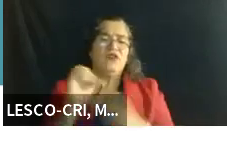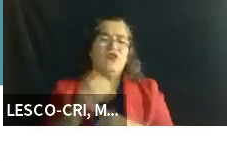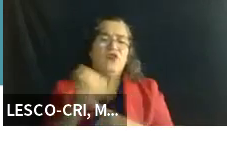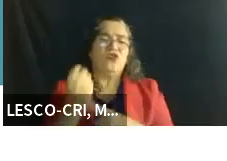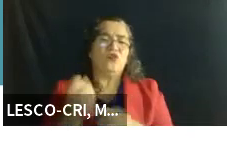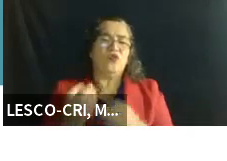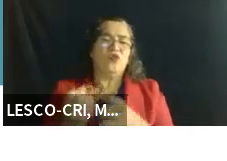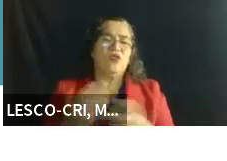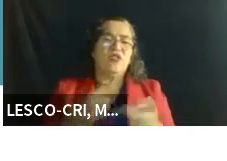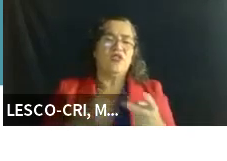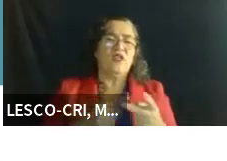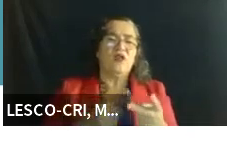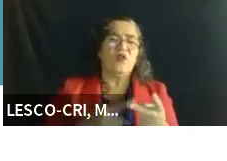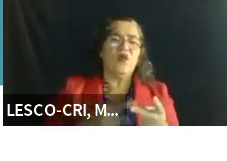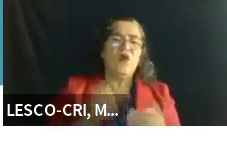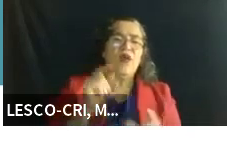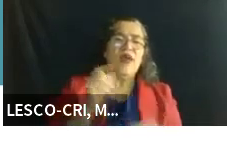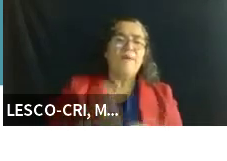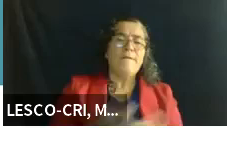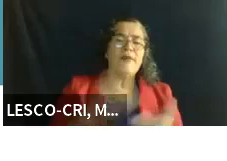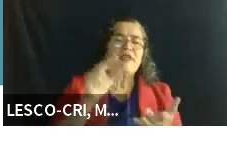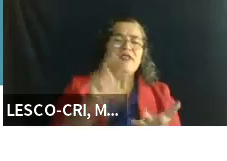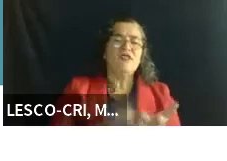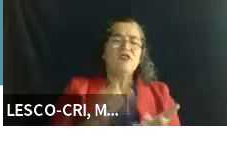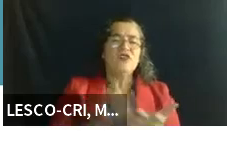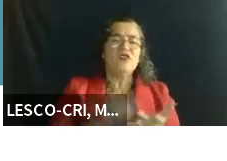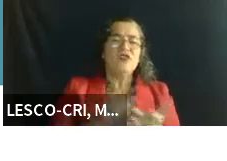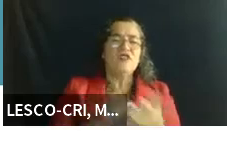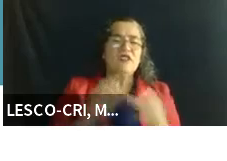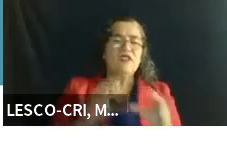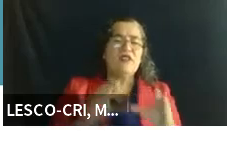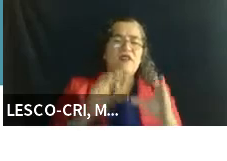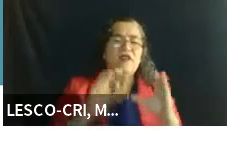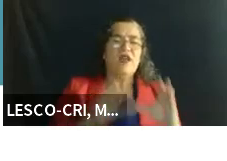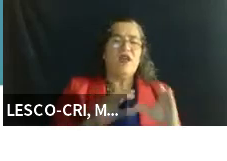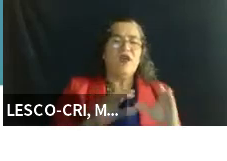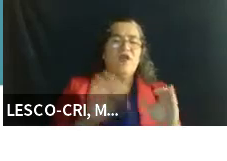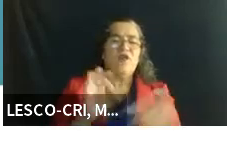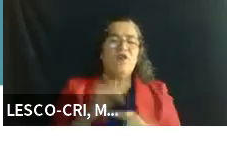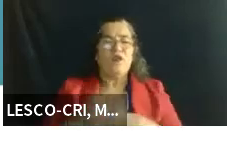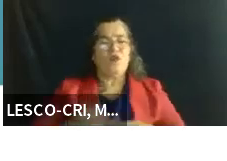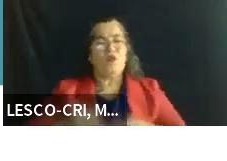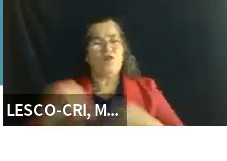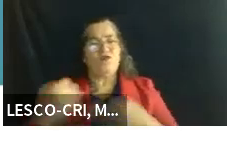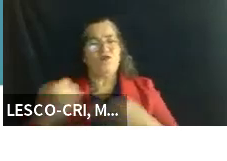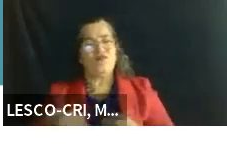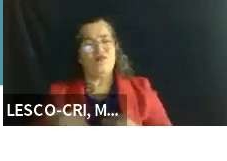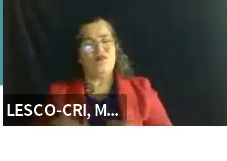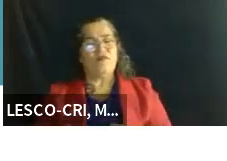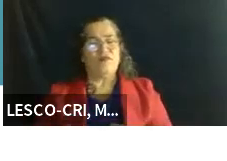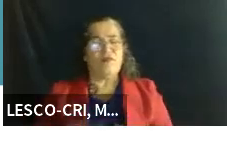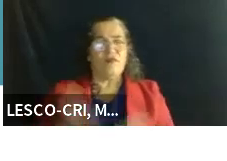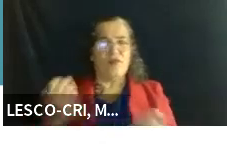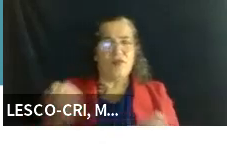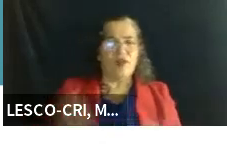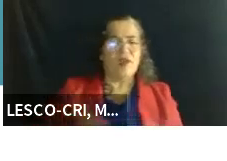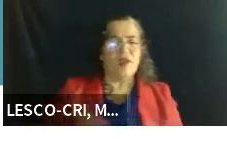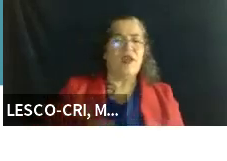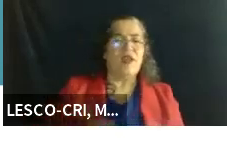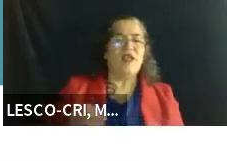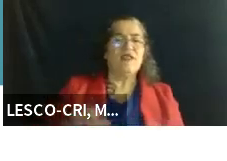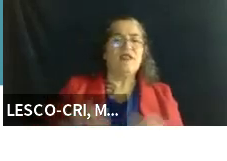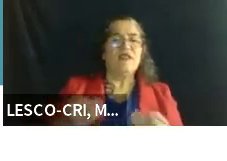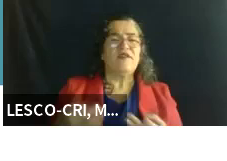socioproductivo y la emisión de certificaciones en un formato más moderno que la certificación papel o la certificación digital, bajo